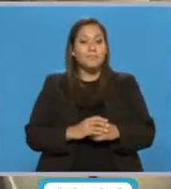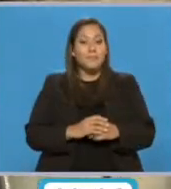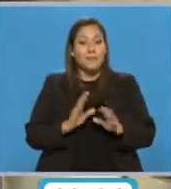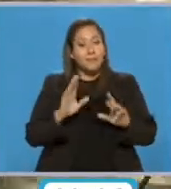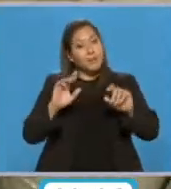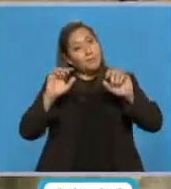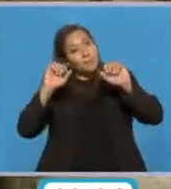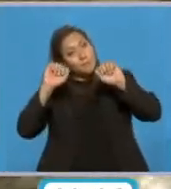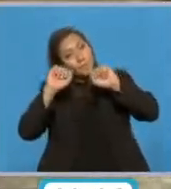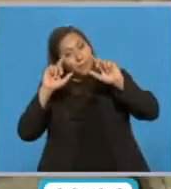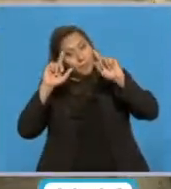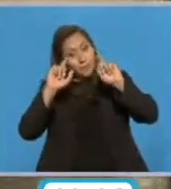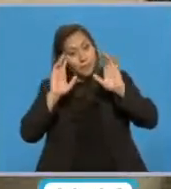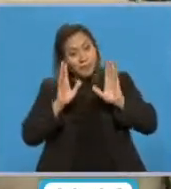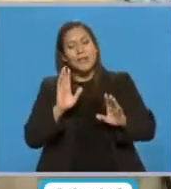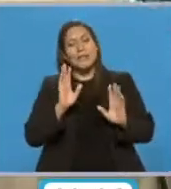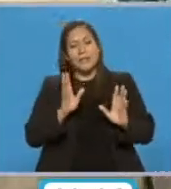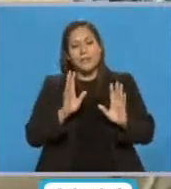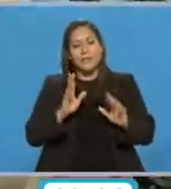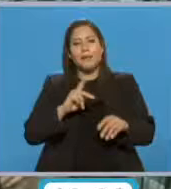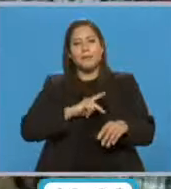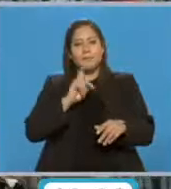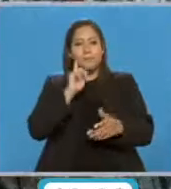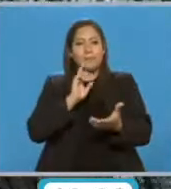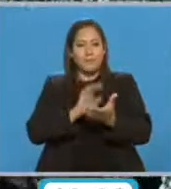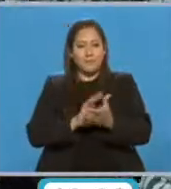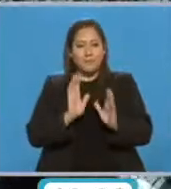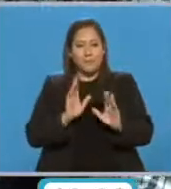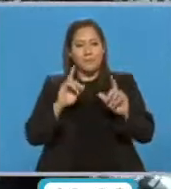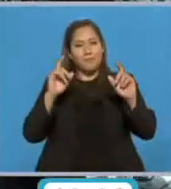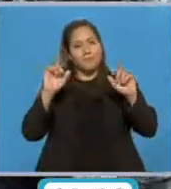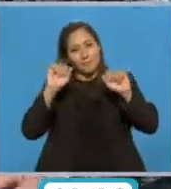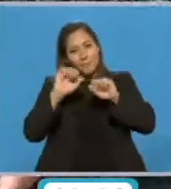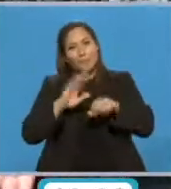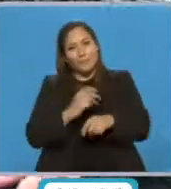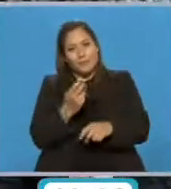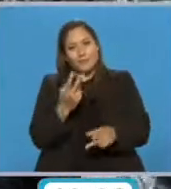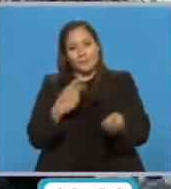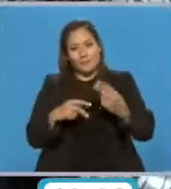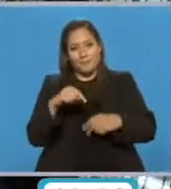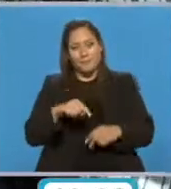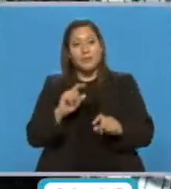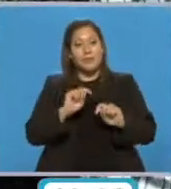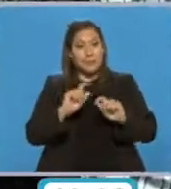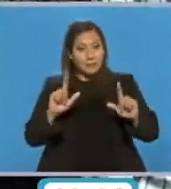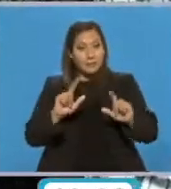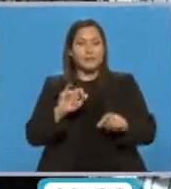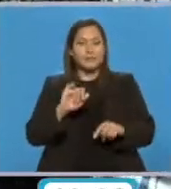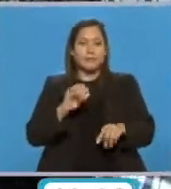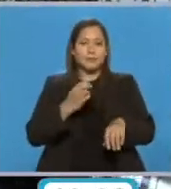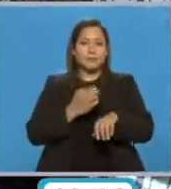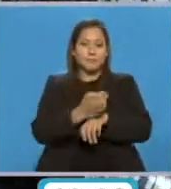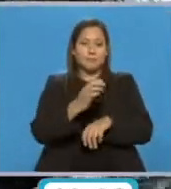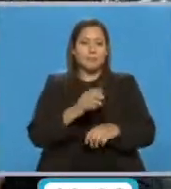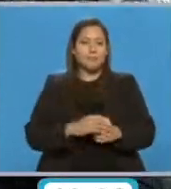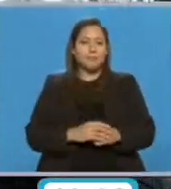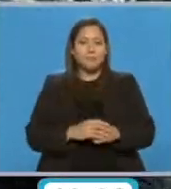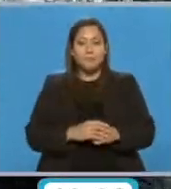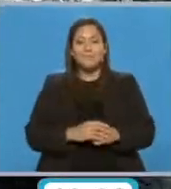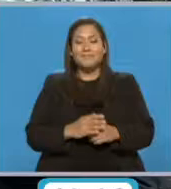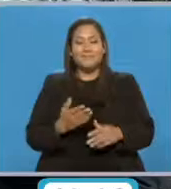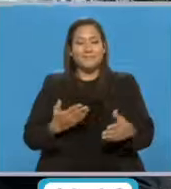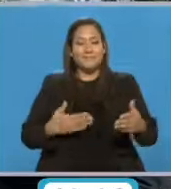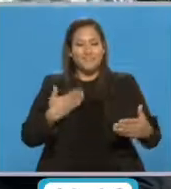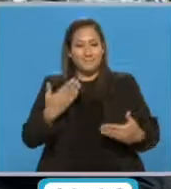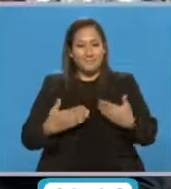con su esposa aquí. Claro, ya me retraté con mi esposa, era la idea, por eso venimos, ¿no? Desde Tlaxcala. Imagínate, está bien. ¿Le divierte